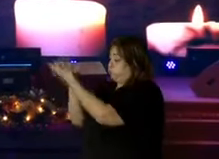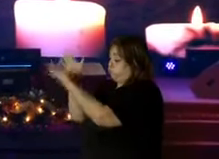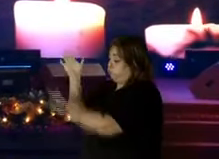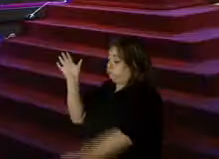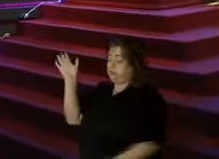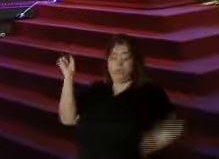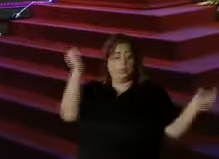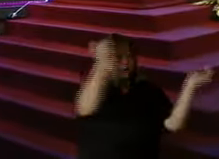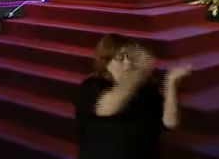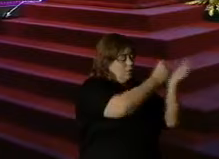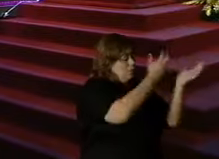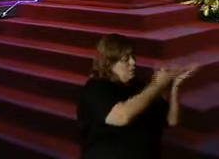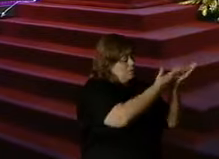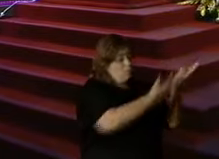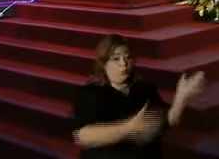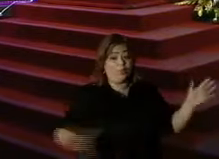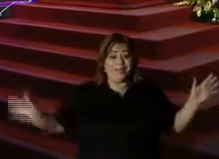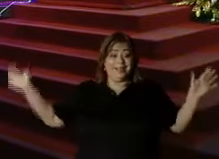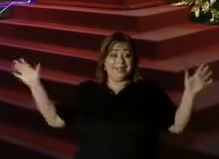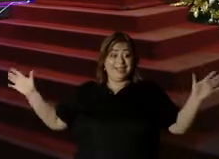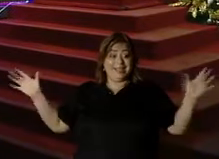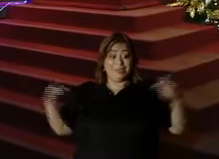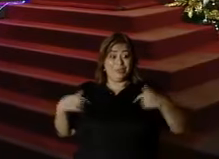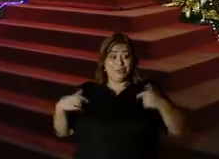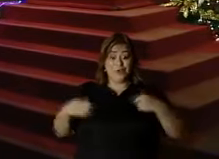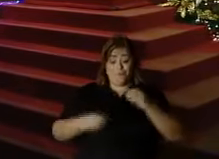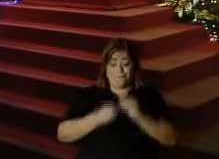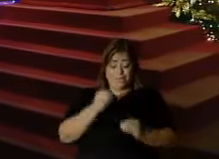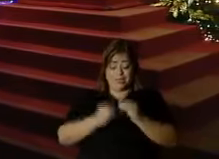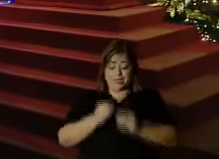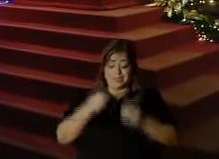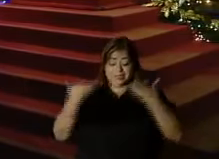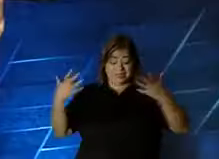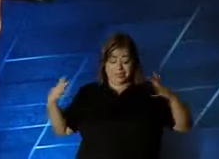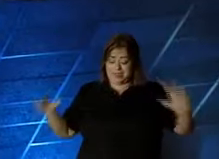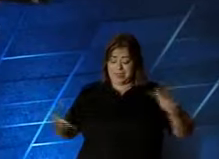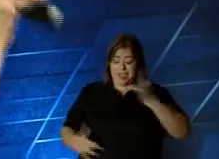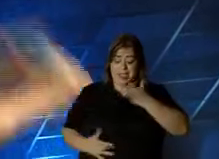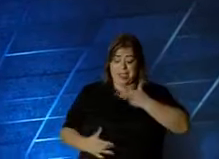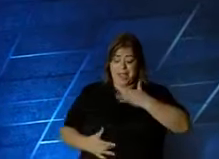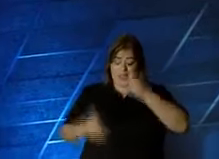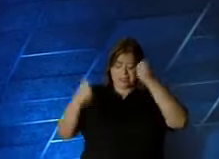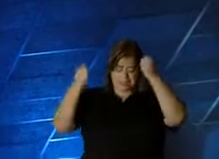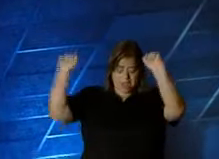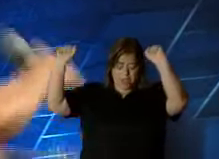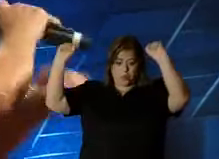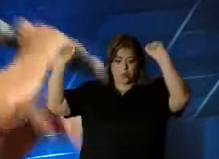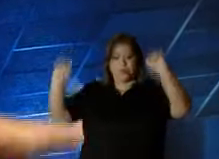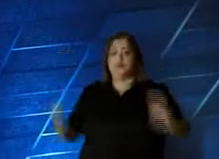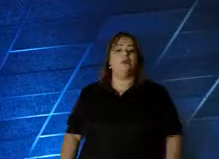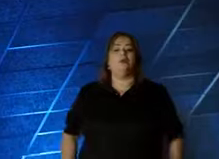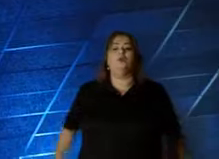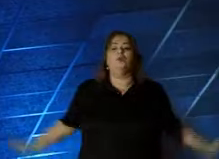Él es tu sanador, Él es tu sanador, Él es tu sanador.